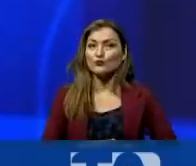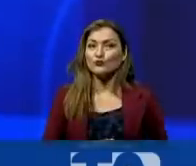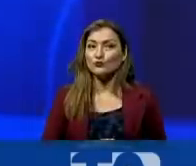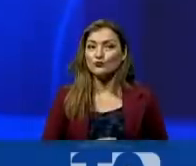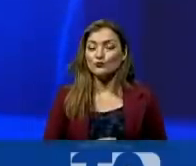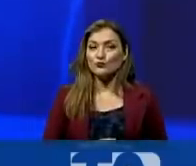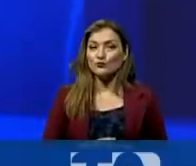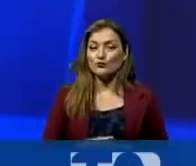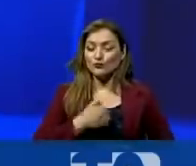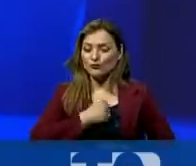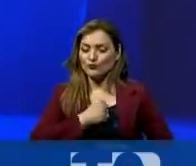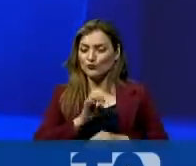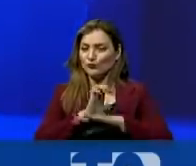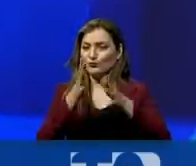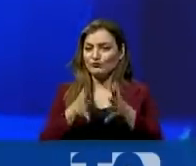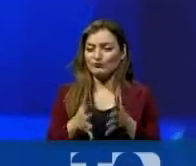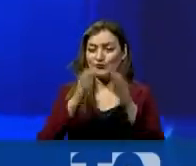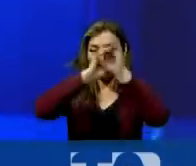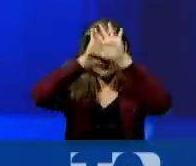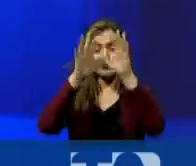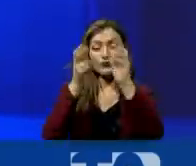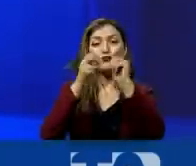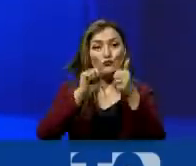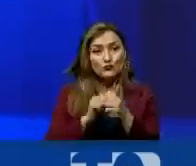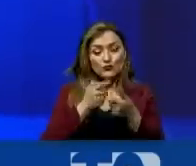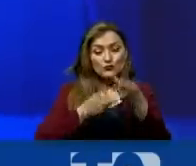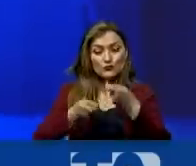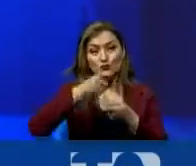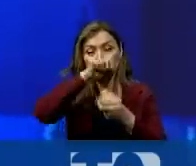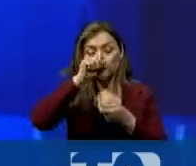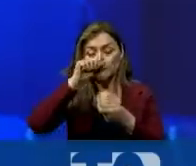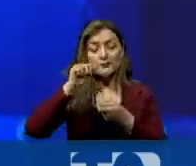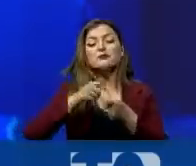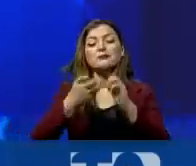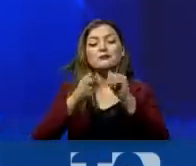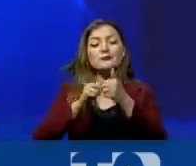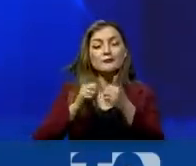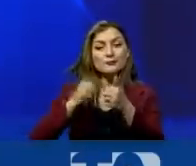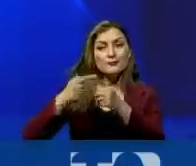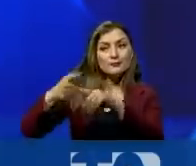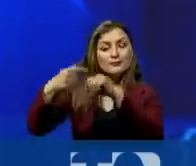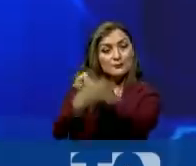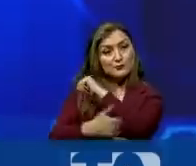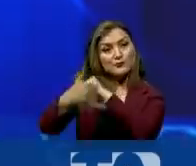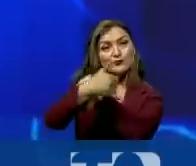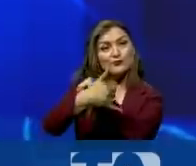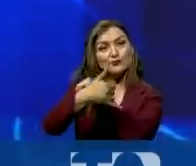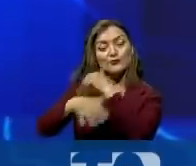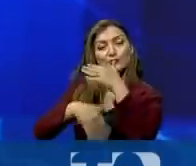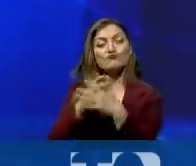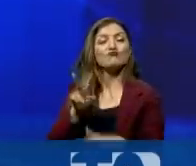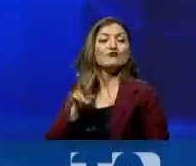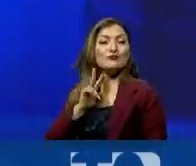claros todos los ecuatorianos que el problema del narcotráfico como un problema transnacional y todos aquellos somos víctimas de eso